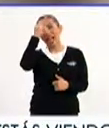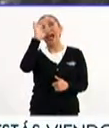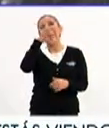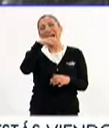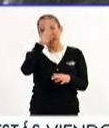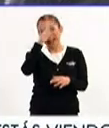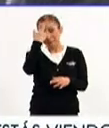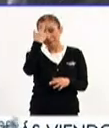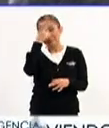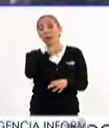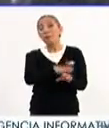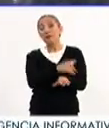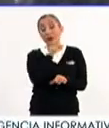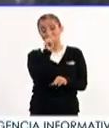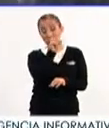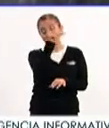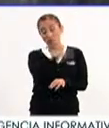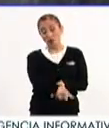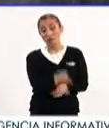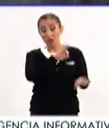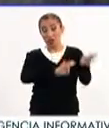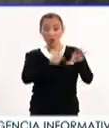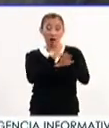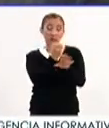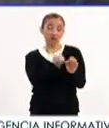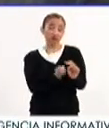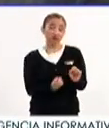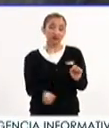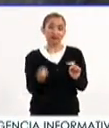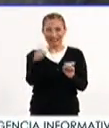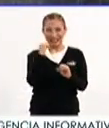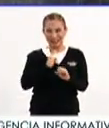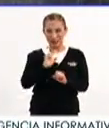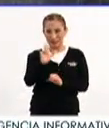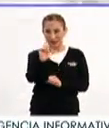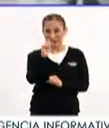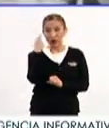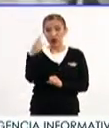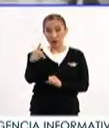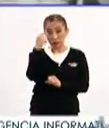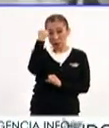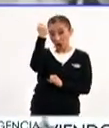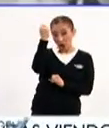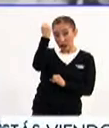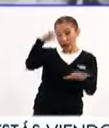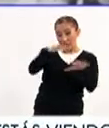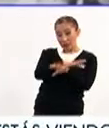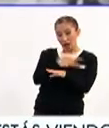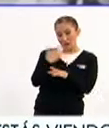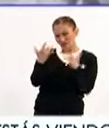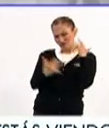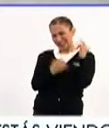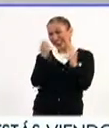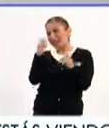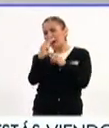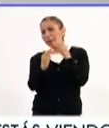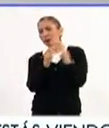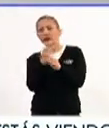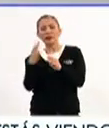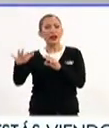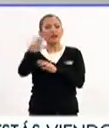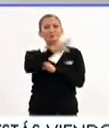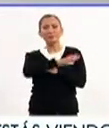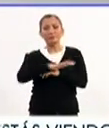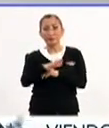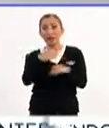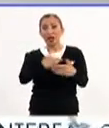por tu mente. Y es que además de ser el físico más popular del siglo XX, sus teorías cambiaron la percepción del mundo y del